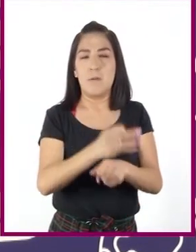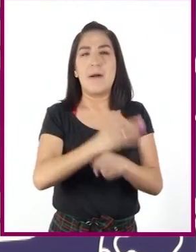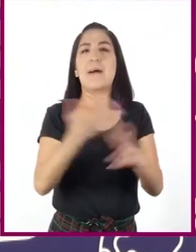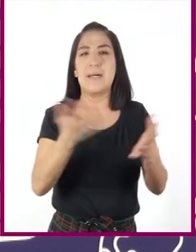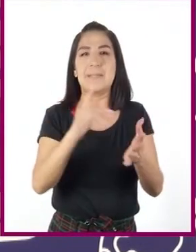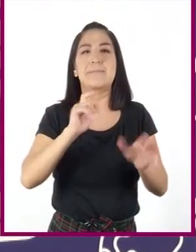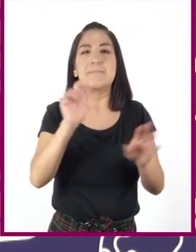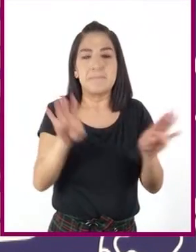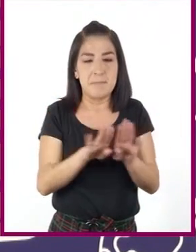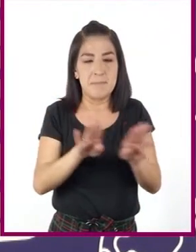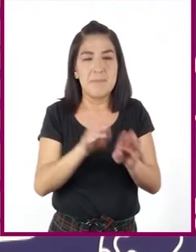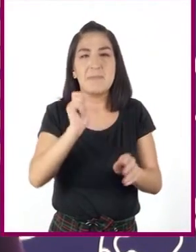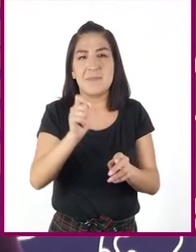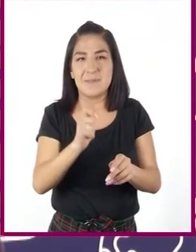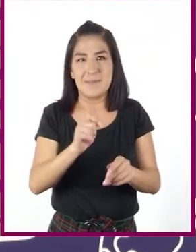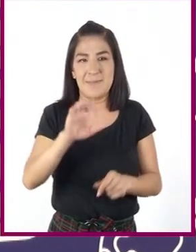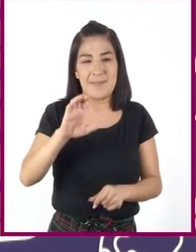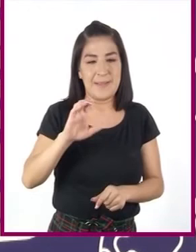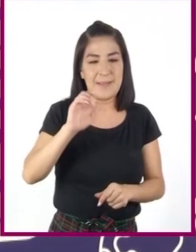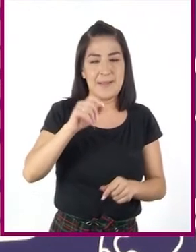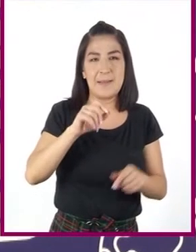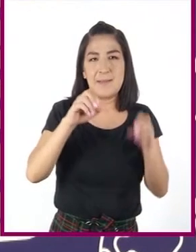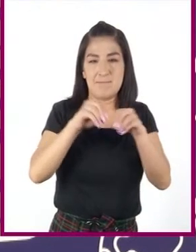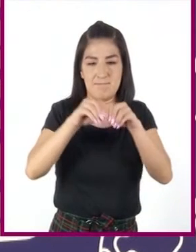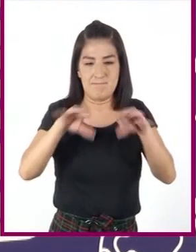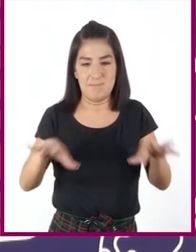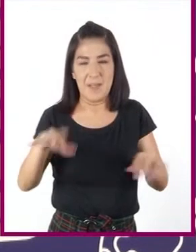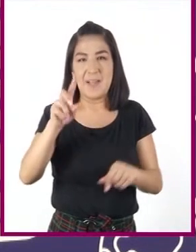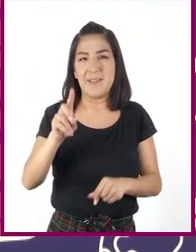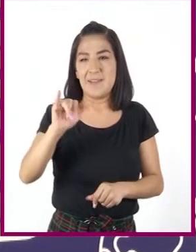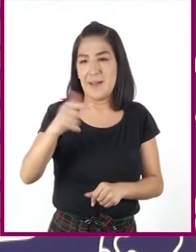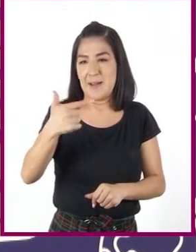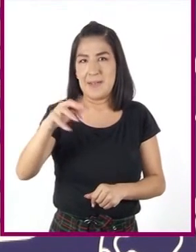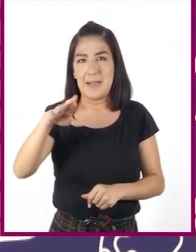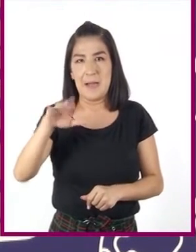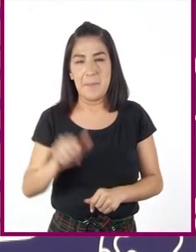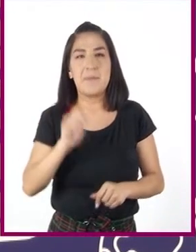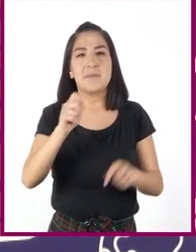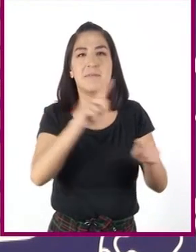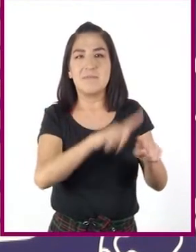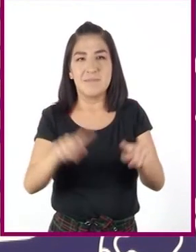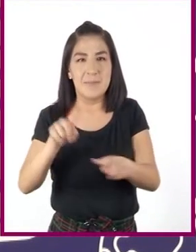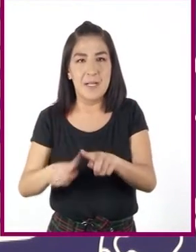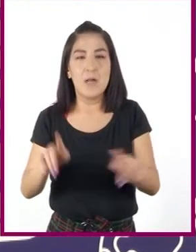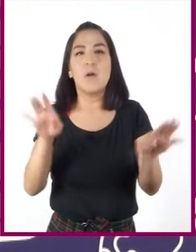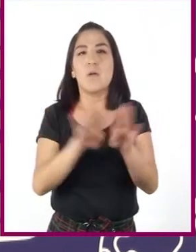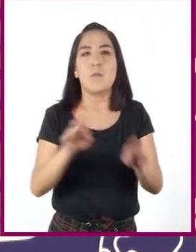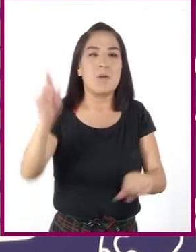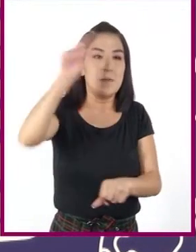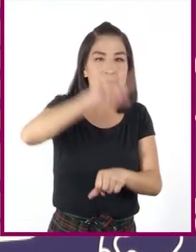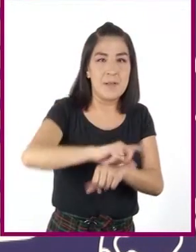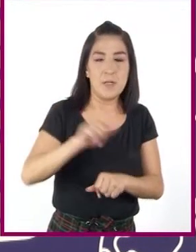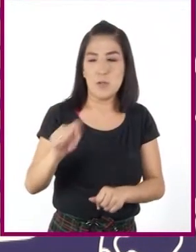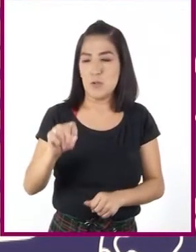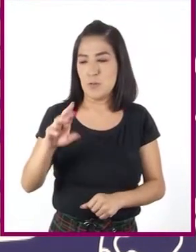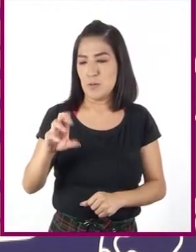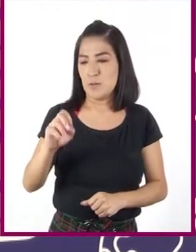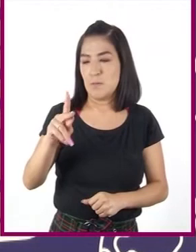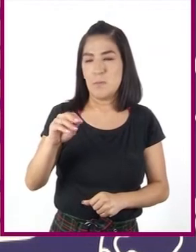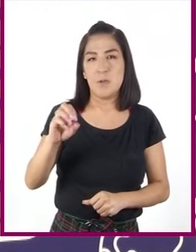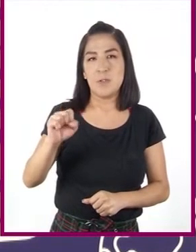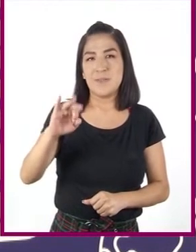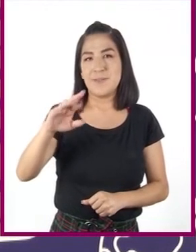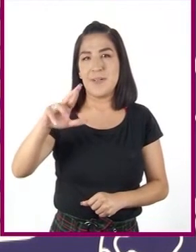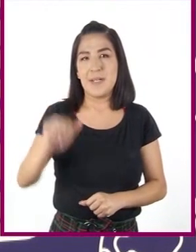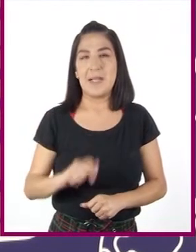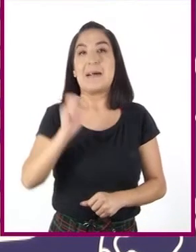diagrama de las capas de la atmósfera. En él podrán dibujar los diferentes fenómenos que ocurren en la troposfera, que es